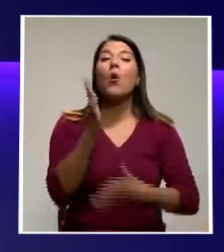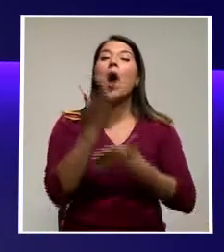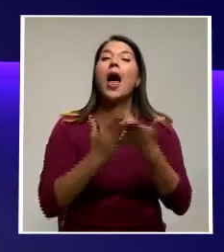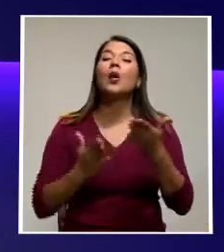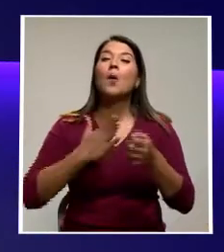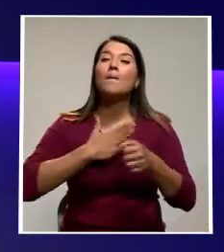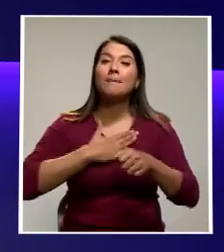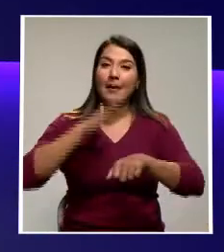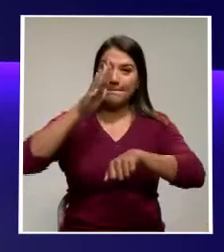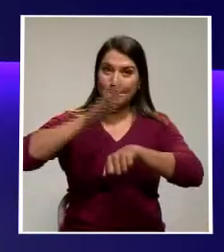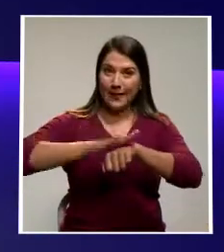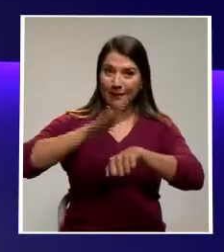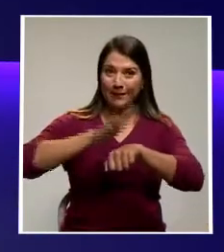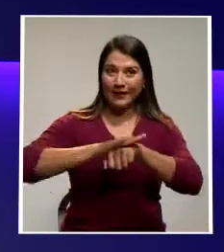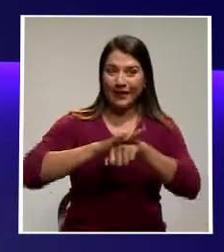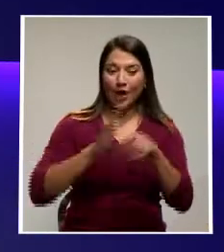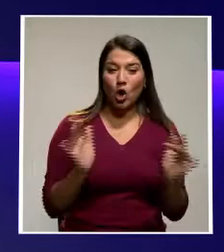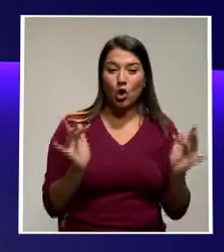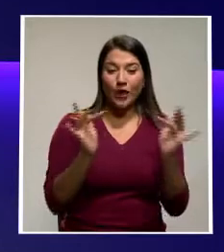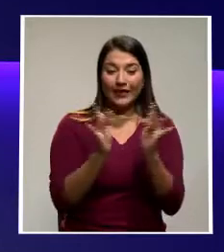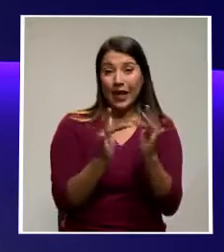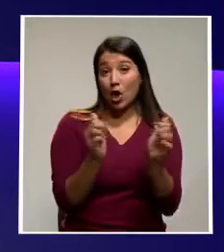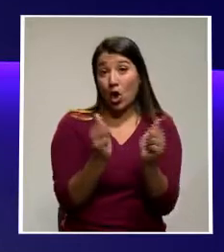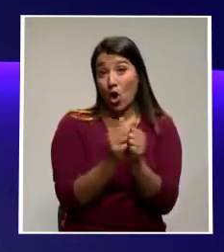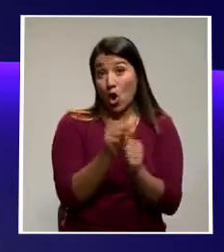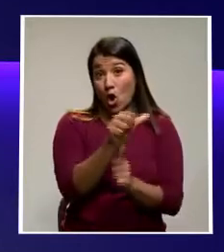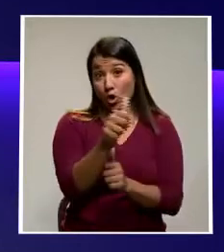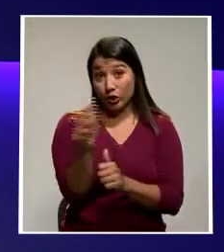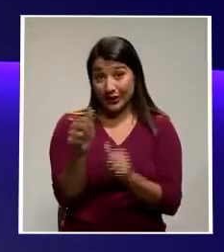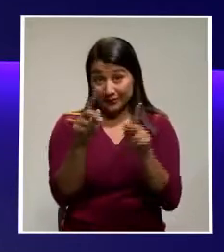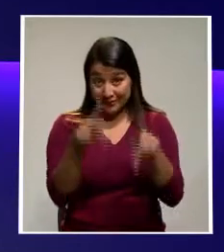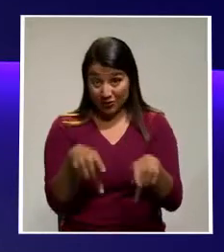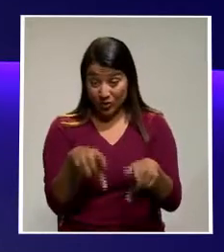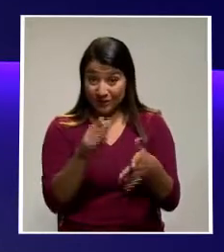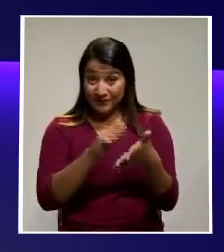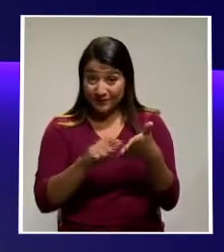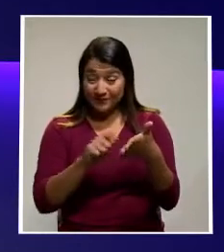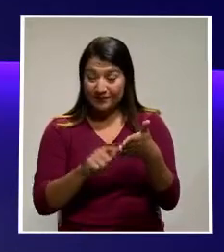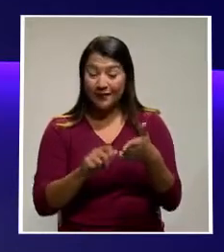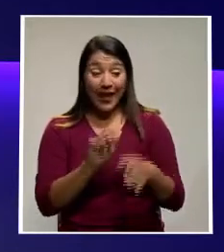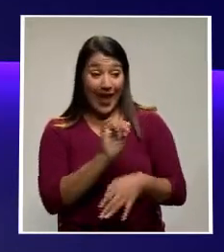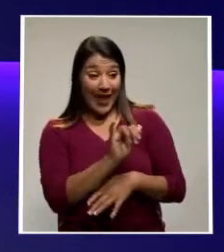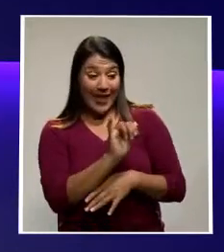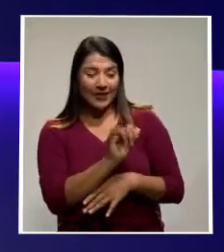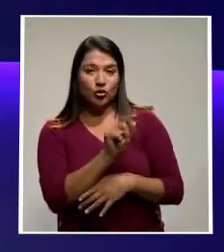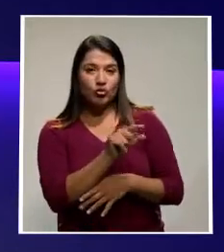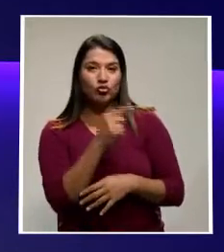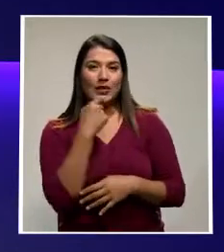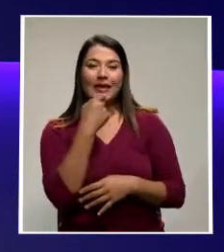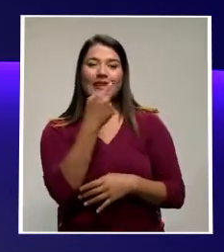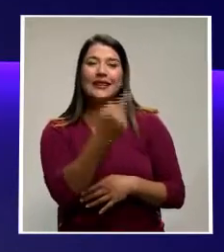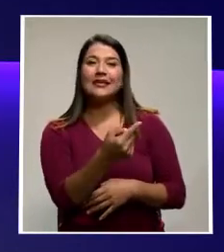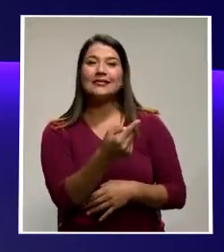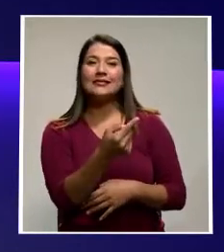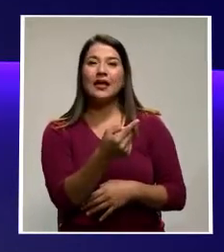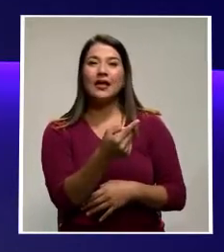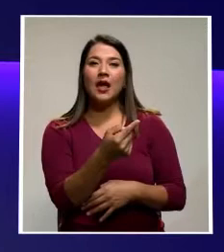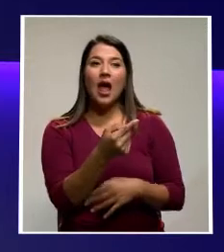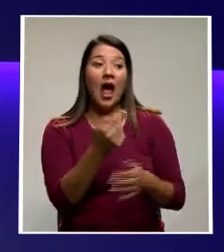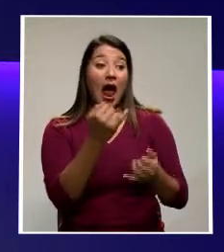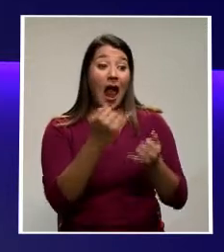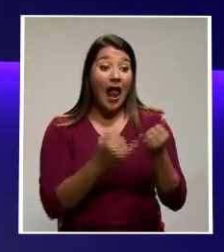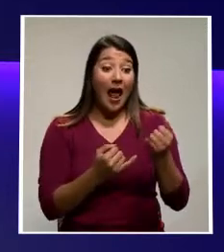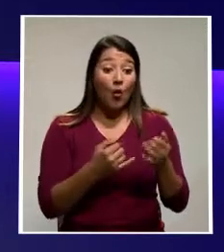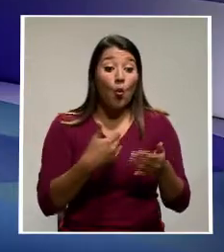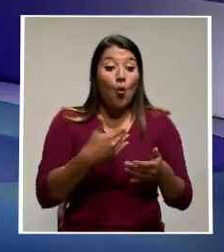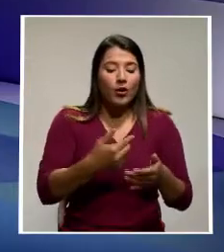o conectarme con los demás. Ahí en ese planteo que estás haciendo, el destinatario es uno mismo. Sí,